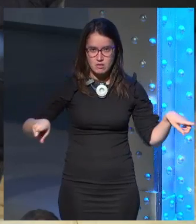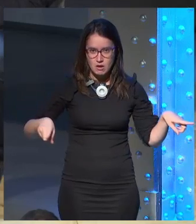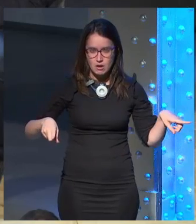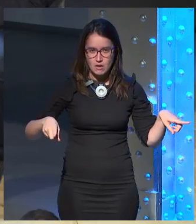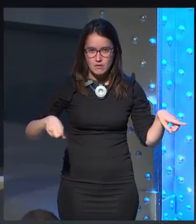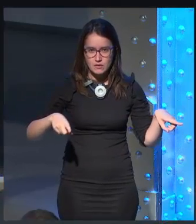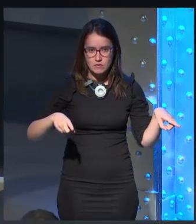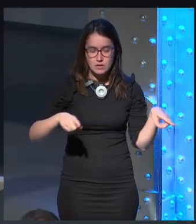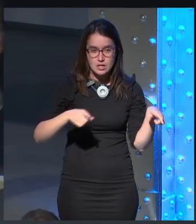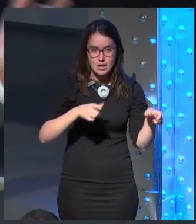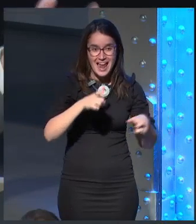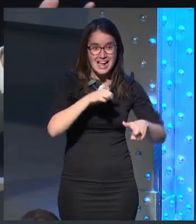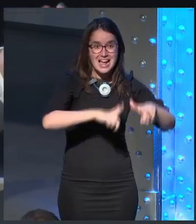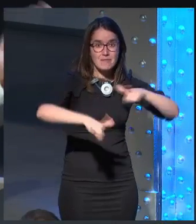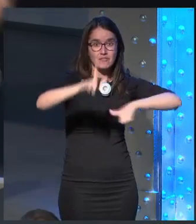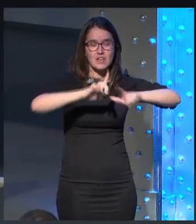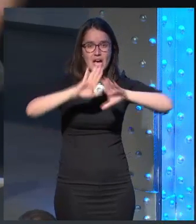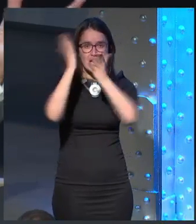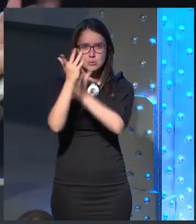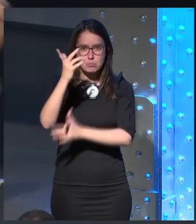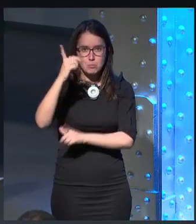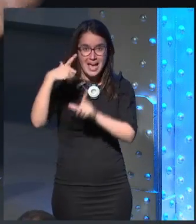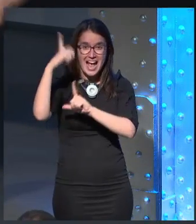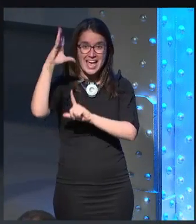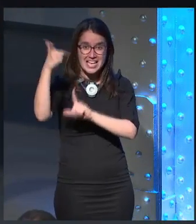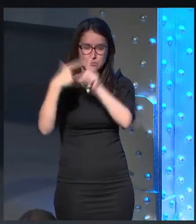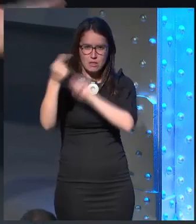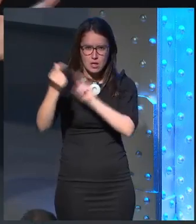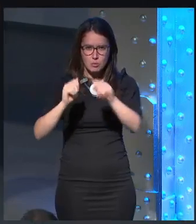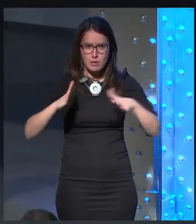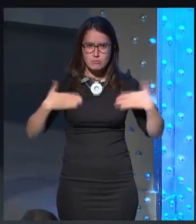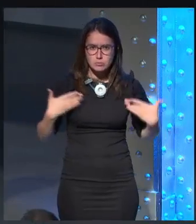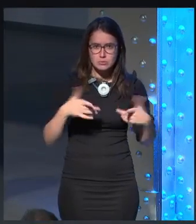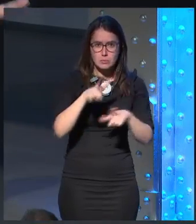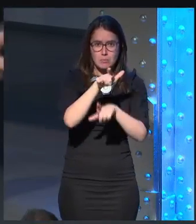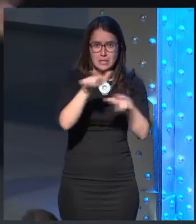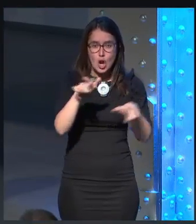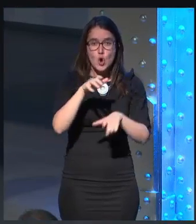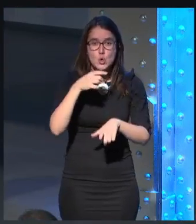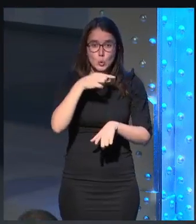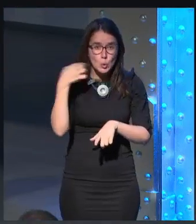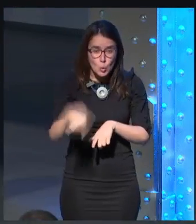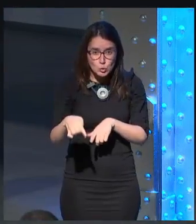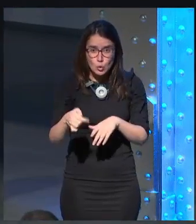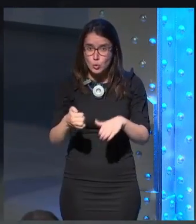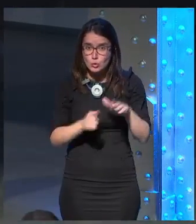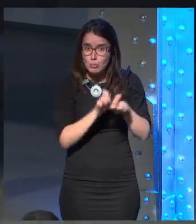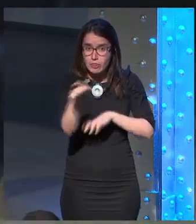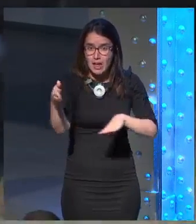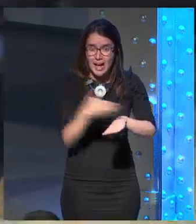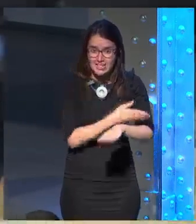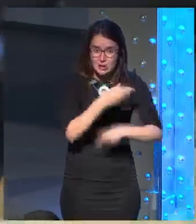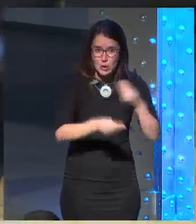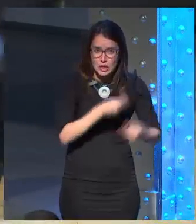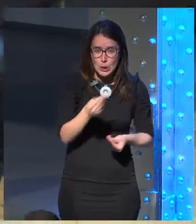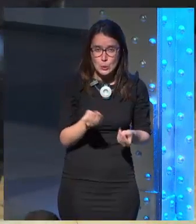de hacer la carrera espacial. ¿Hasta qué punto le impactó el modo en que los rusos practican esos momentos previos al lanzamiento?